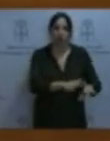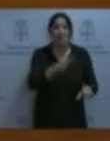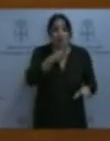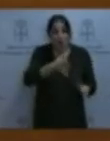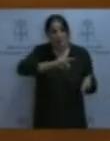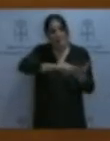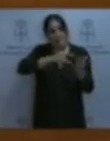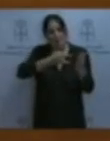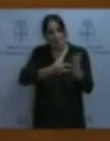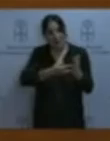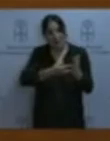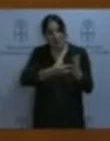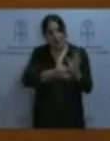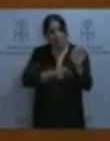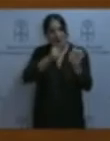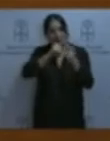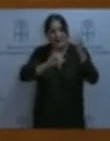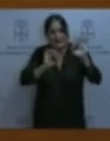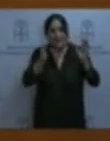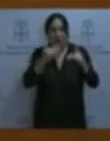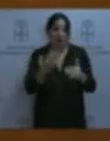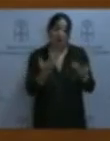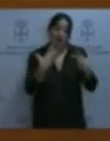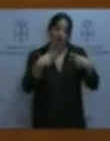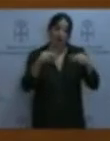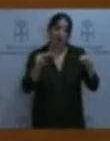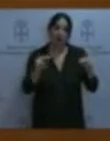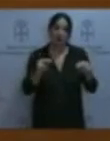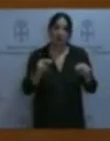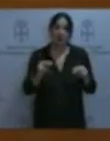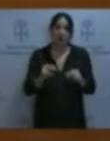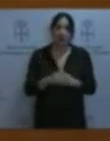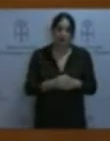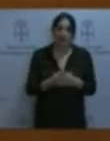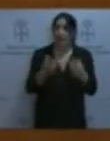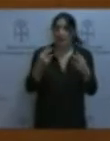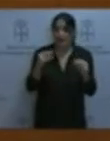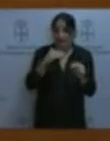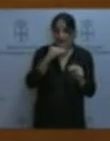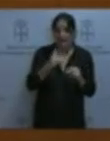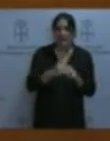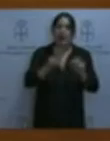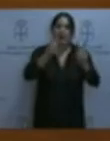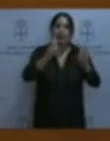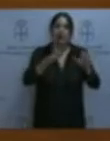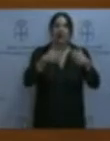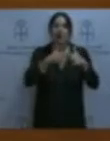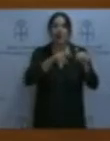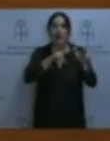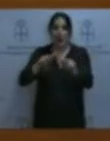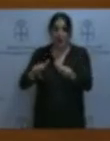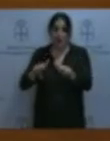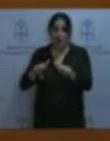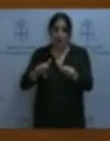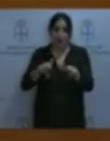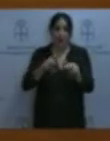planes con objetivos concretos. Un ejemplo de ello, como le comentaba, y concluía, es el tema de la fábrica de armas, del archivo